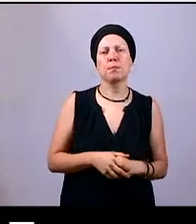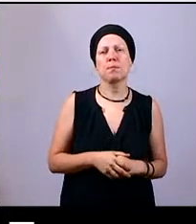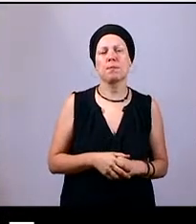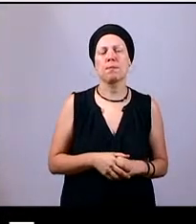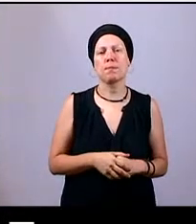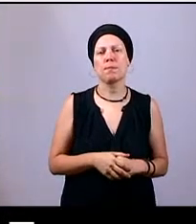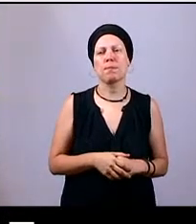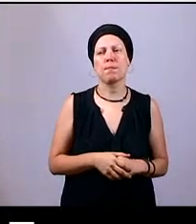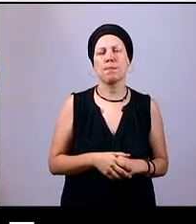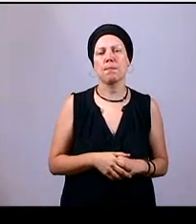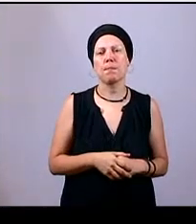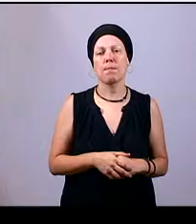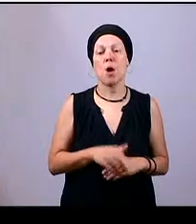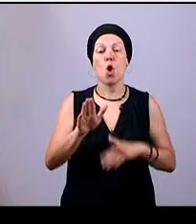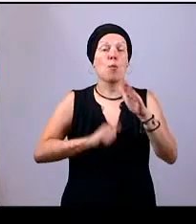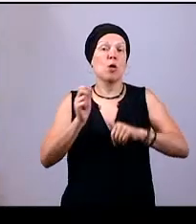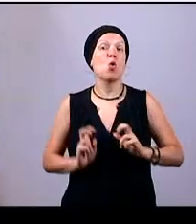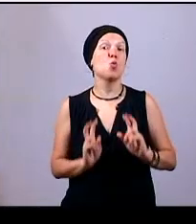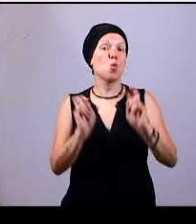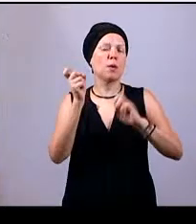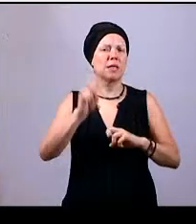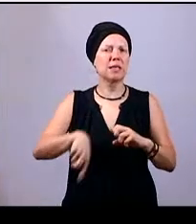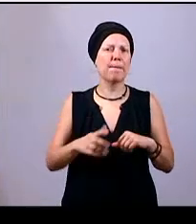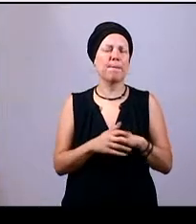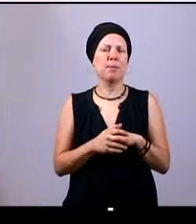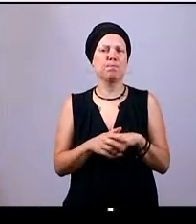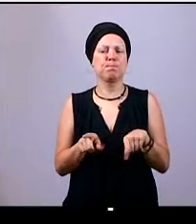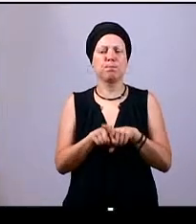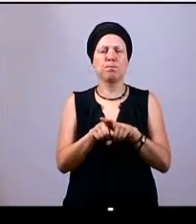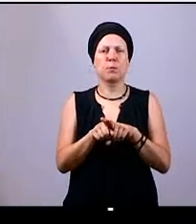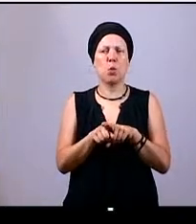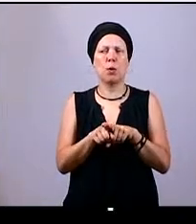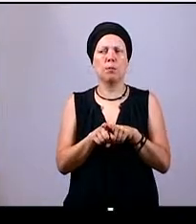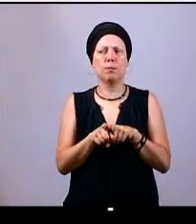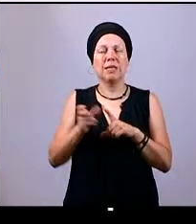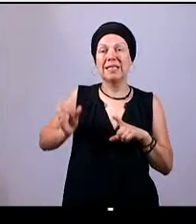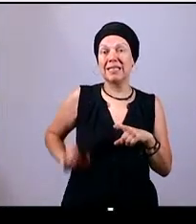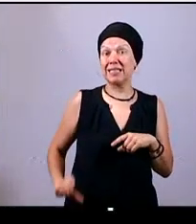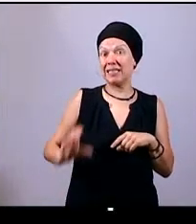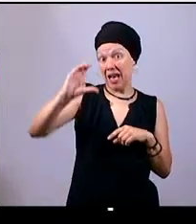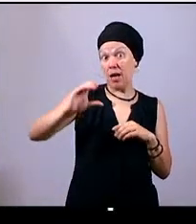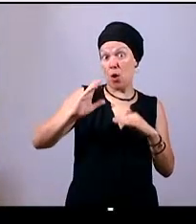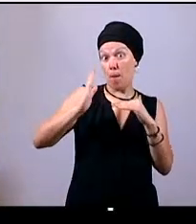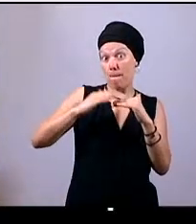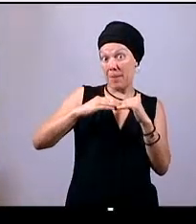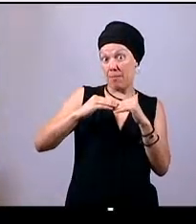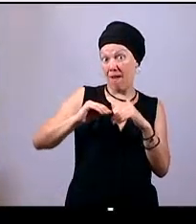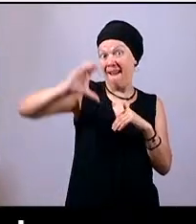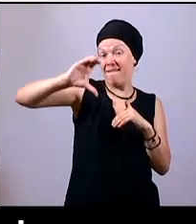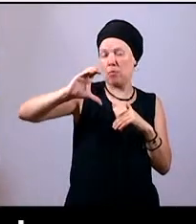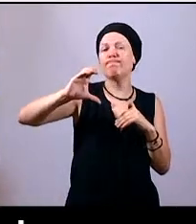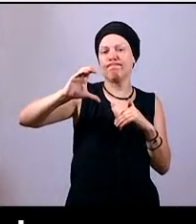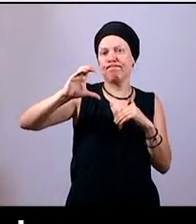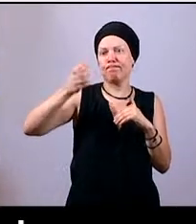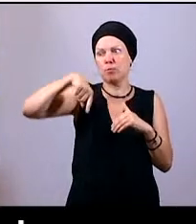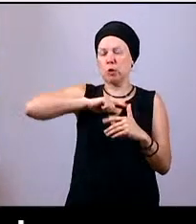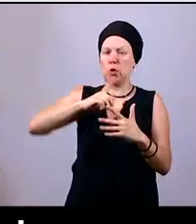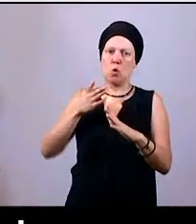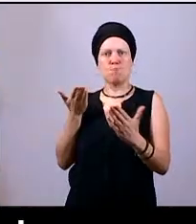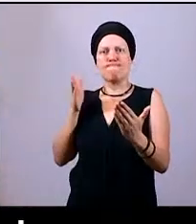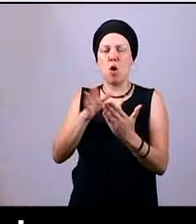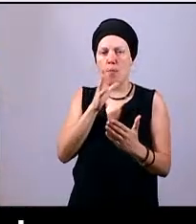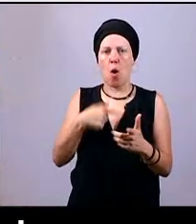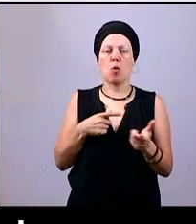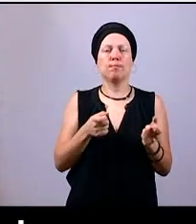Con esta nueva convocatoria también vamos a hacer frente a la subida del salario mínimo, que ha tenido un impacto significativo en los costes